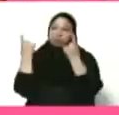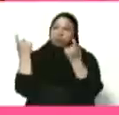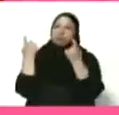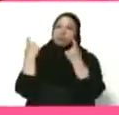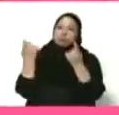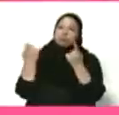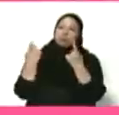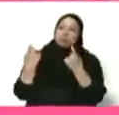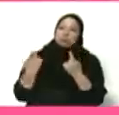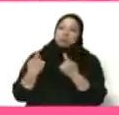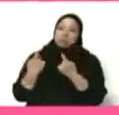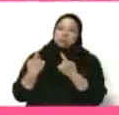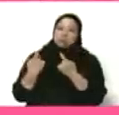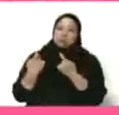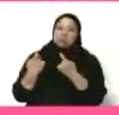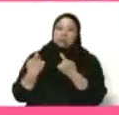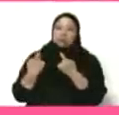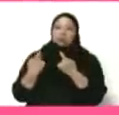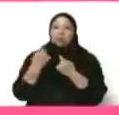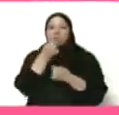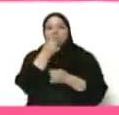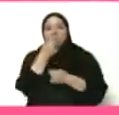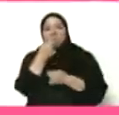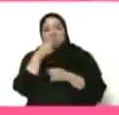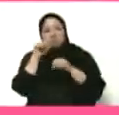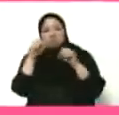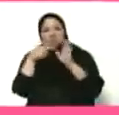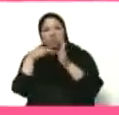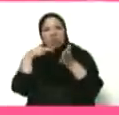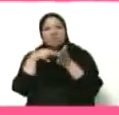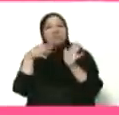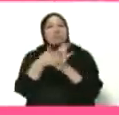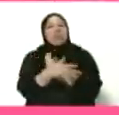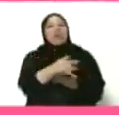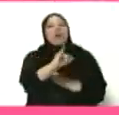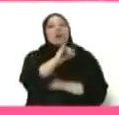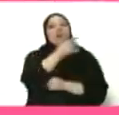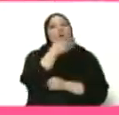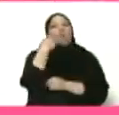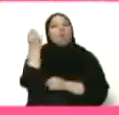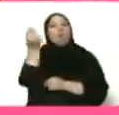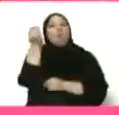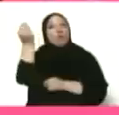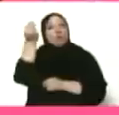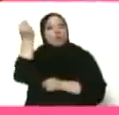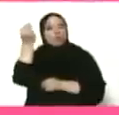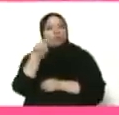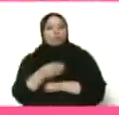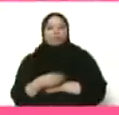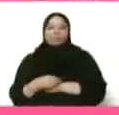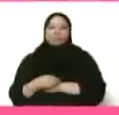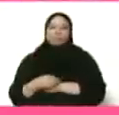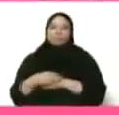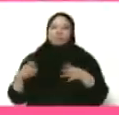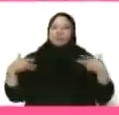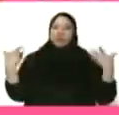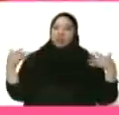alejarse de eso maravilloso que significa ser joven. Ser joven es